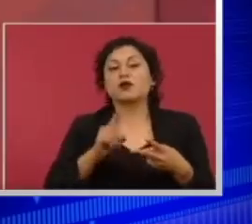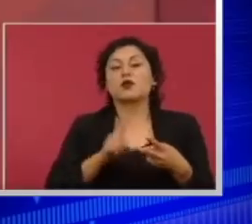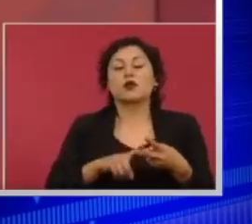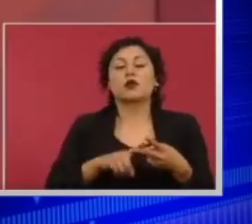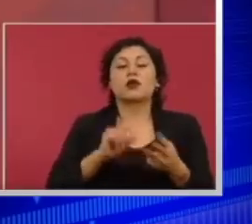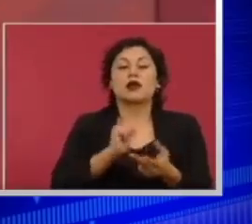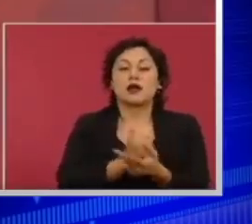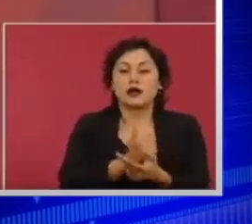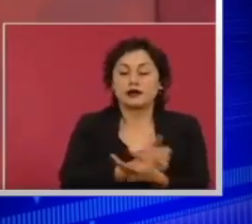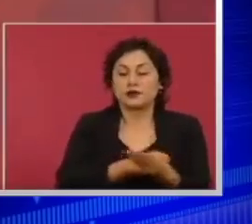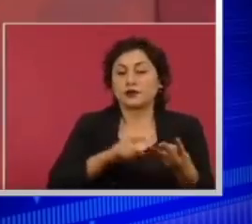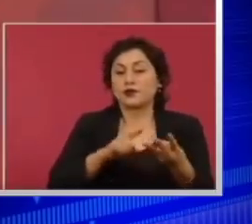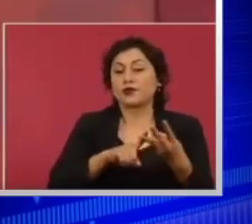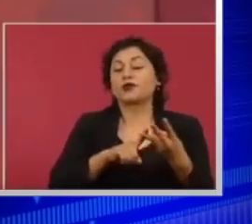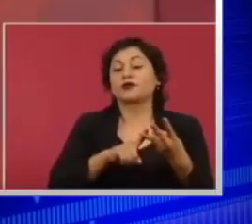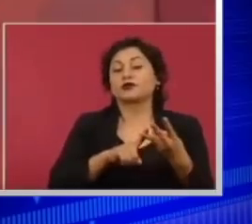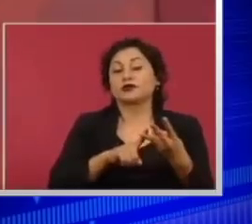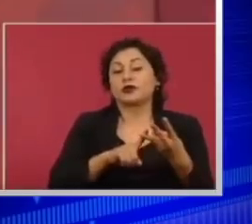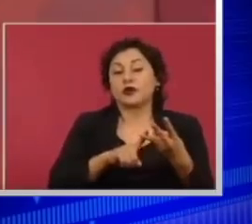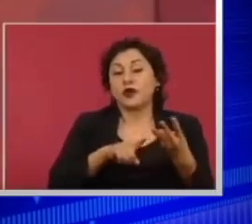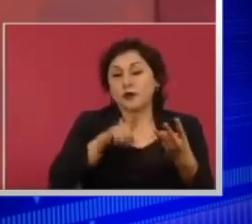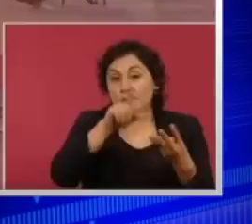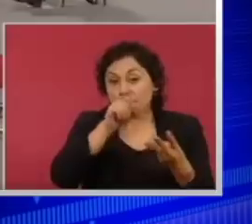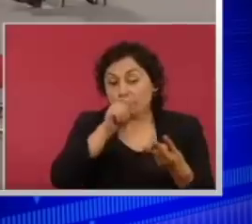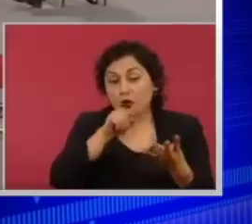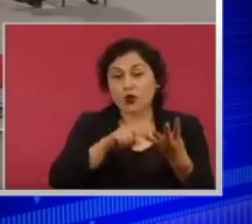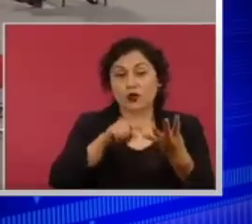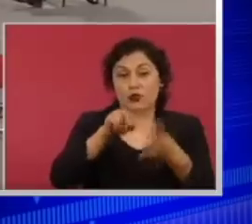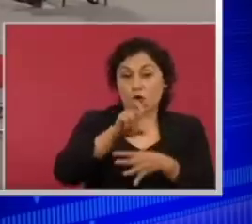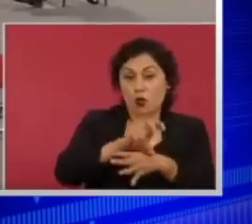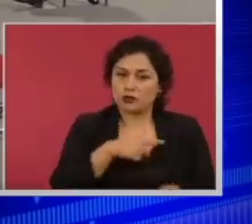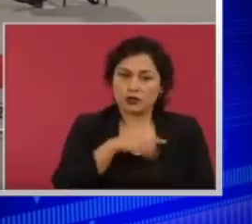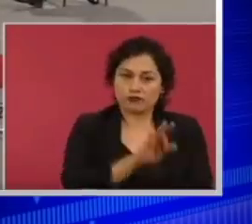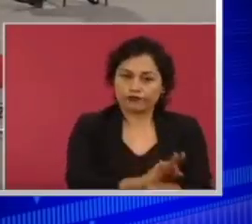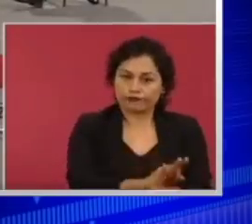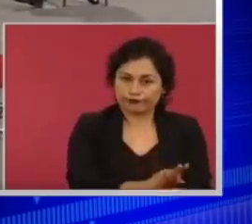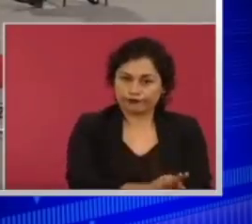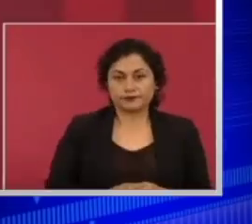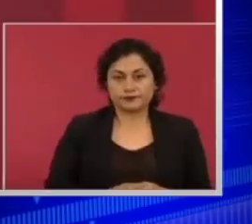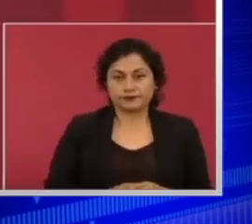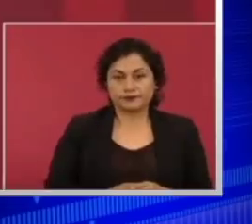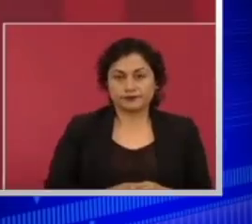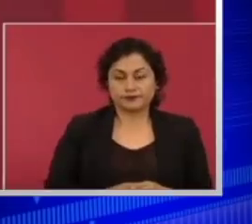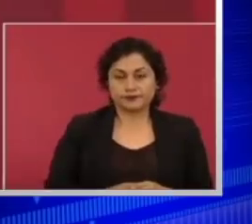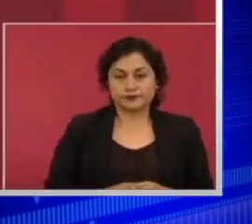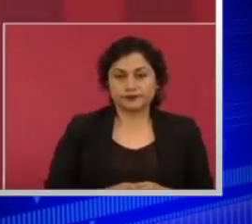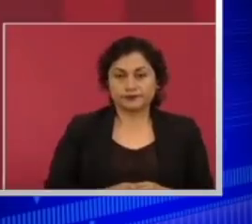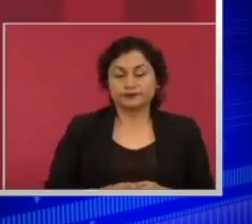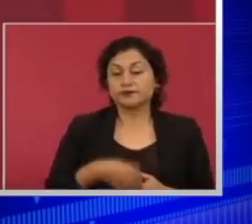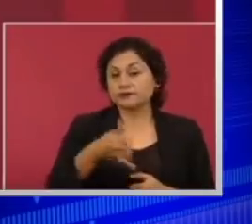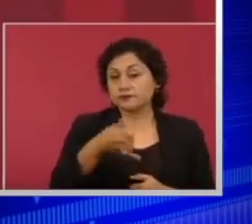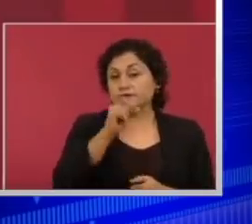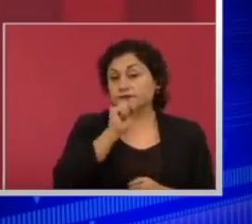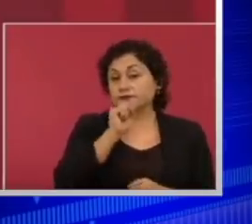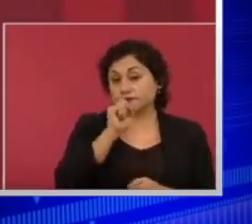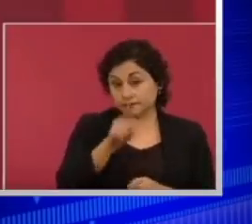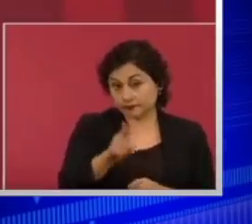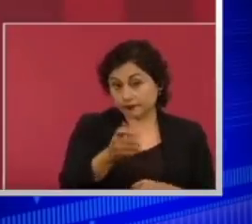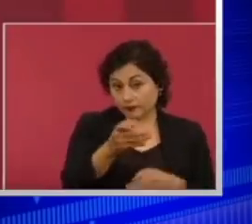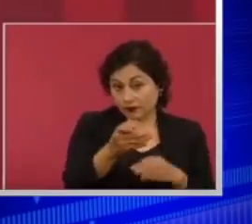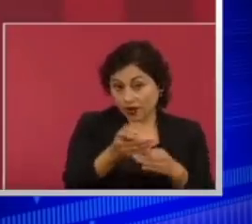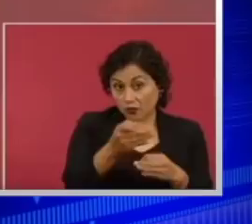lo básico se tiene que garantizar y debe de servir esto de